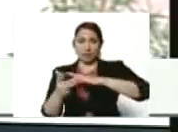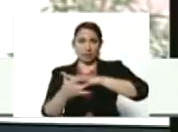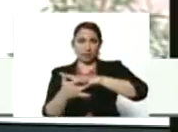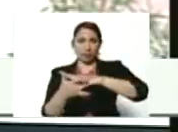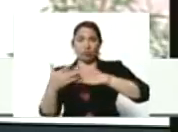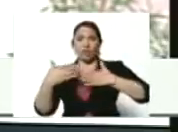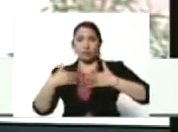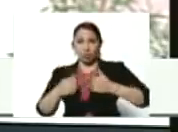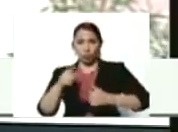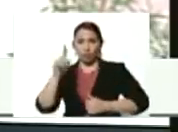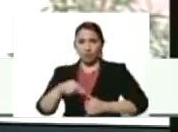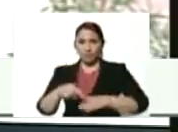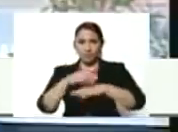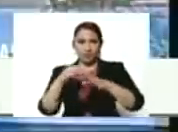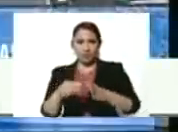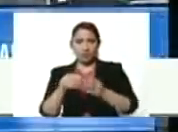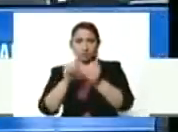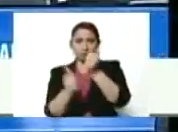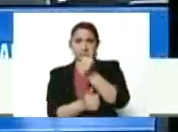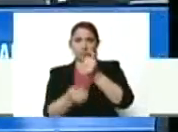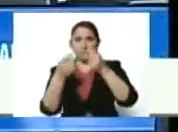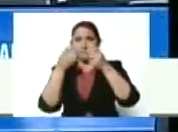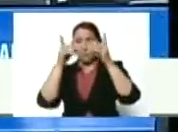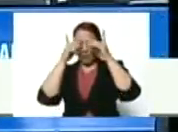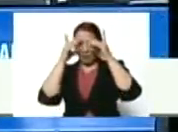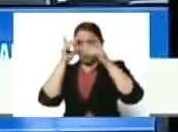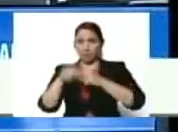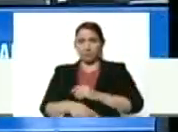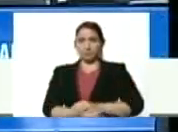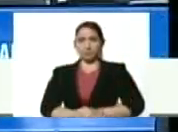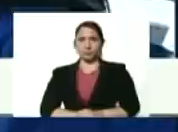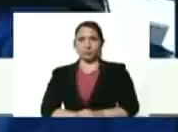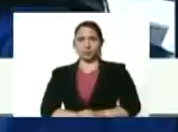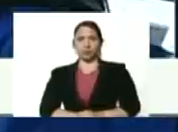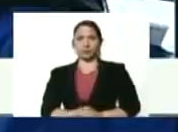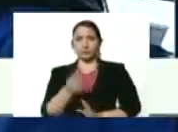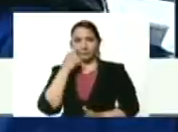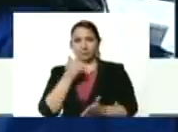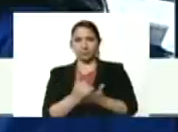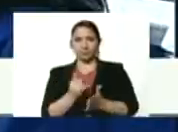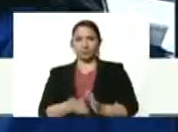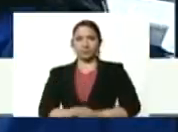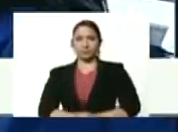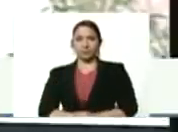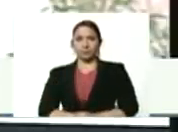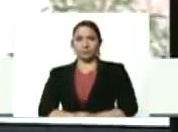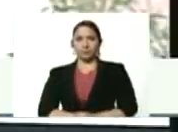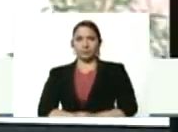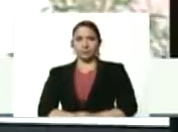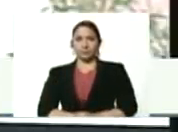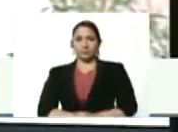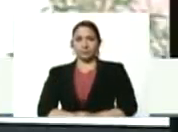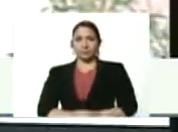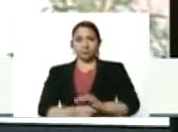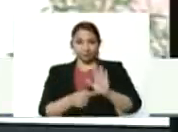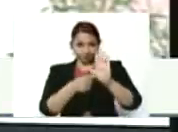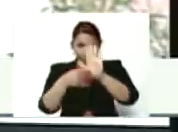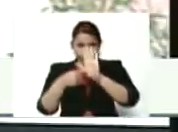Salud, con la vicepresidenta. Fíjense aquí. Ya les voy a